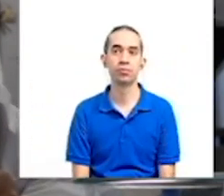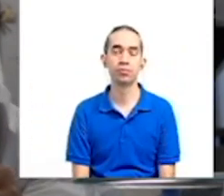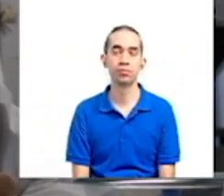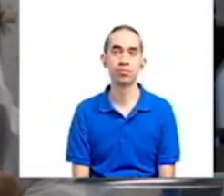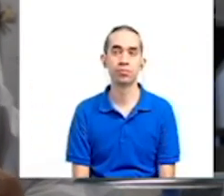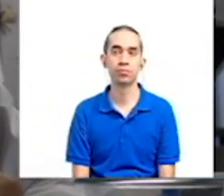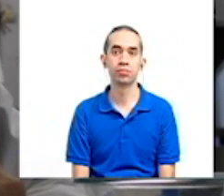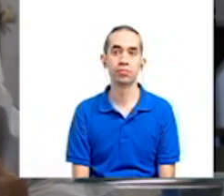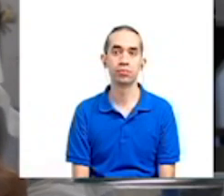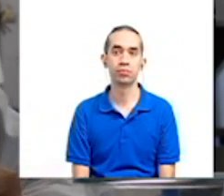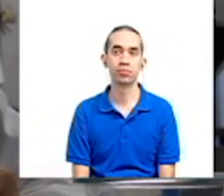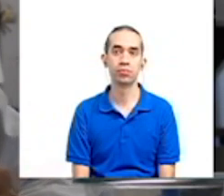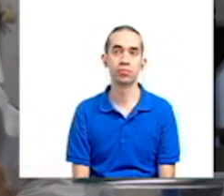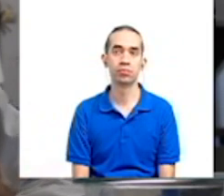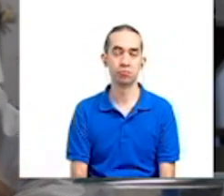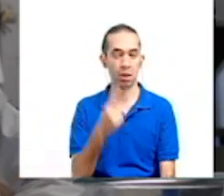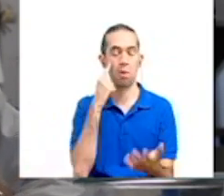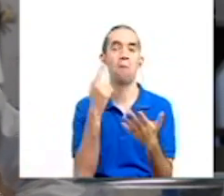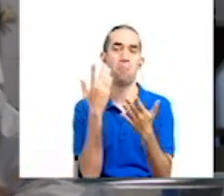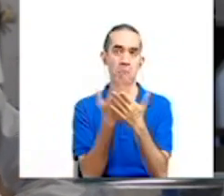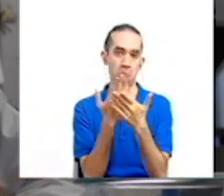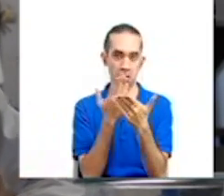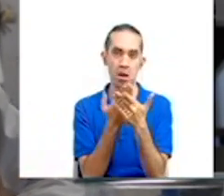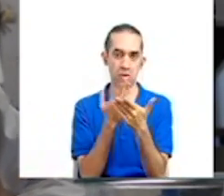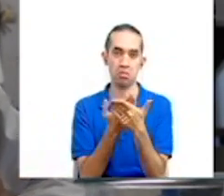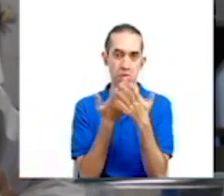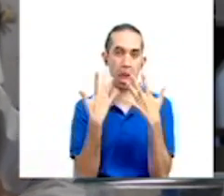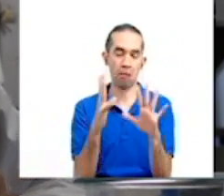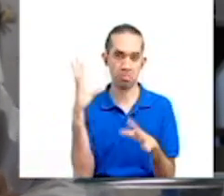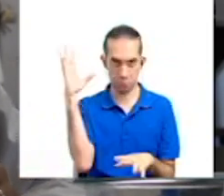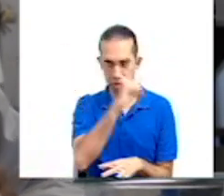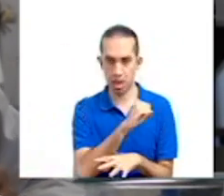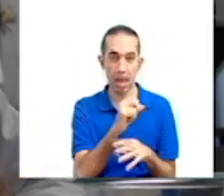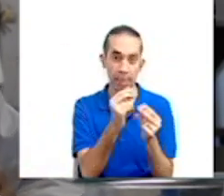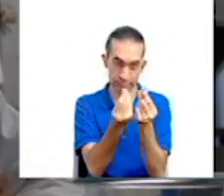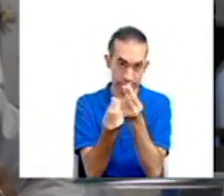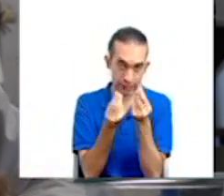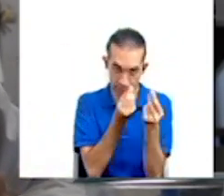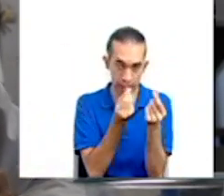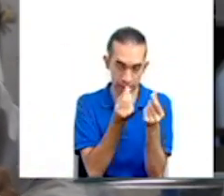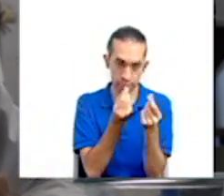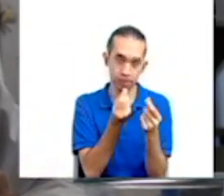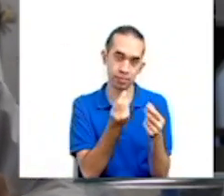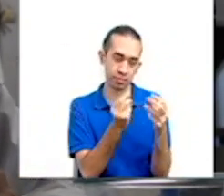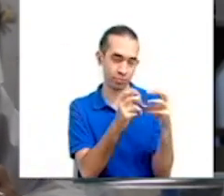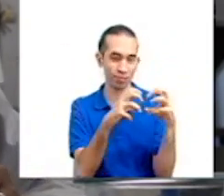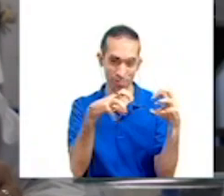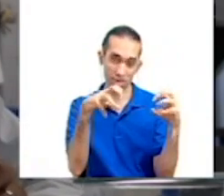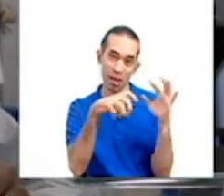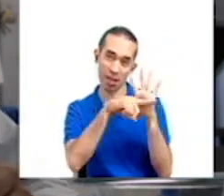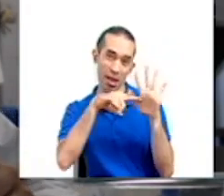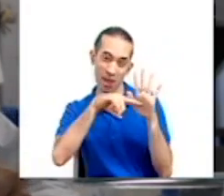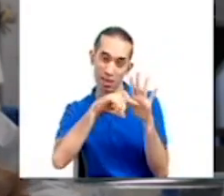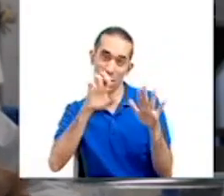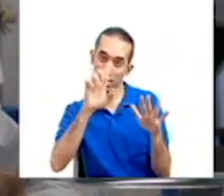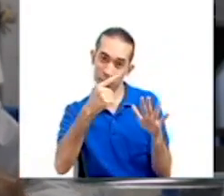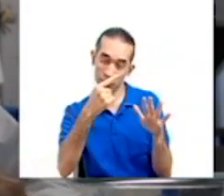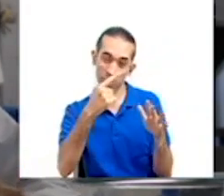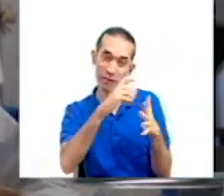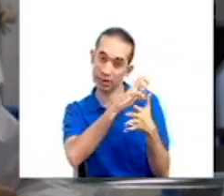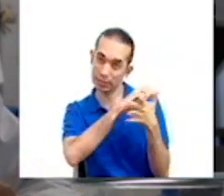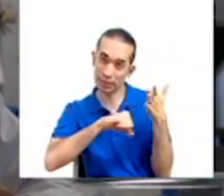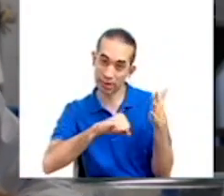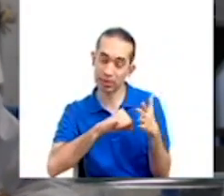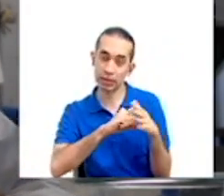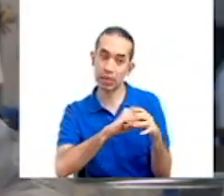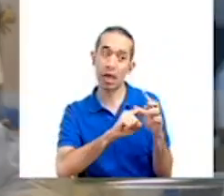Ok, entonces queda comprobado que la sal, que es un compuesto iónico, conduce la electricidad, pero si se disuelve